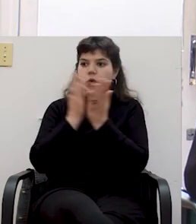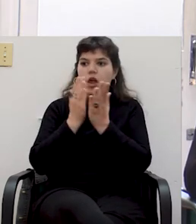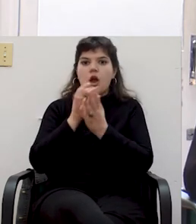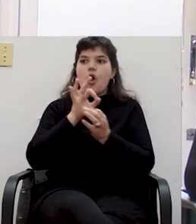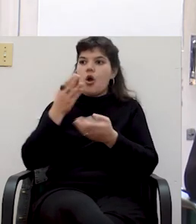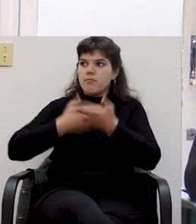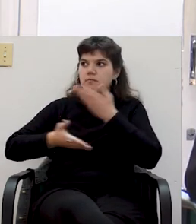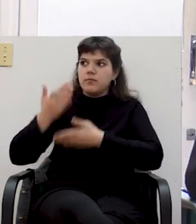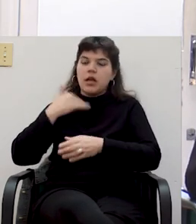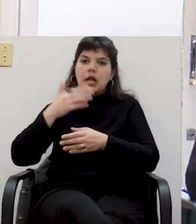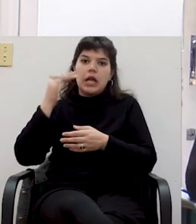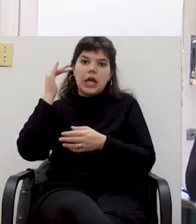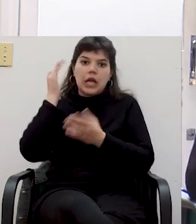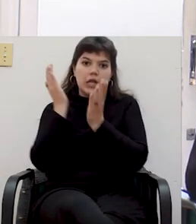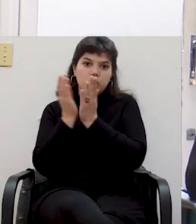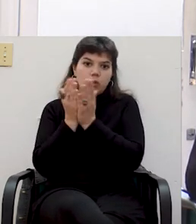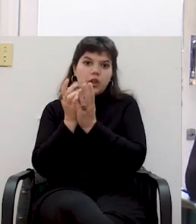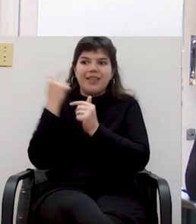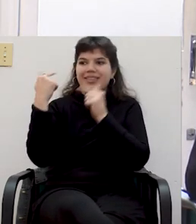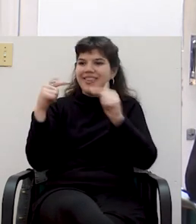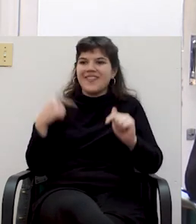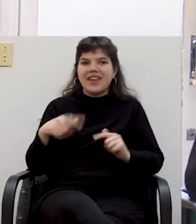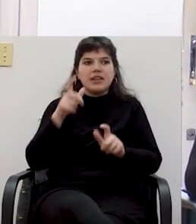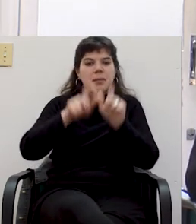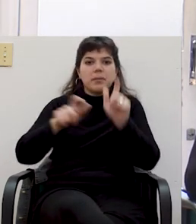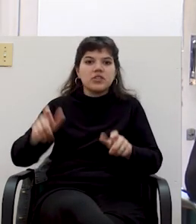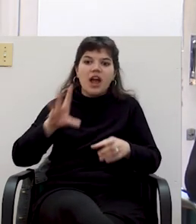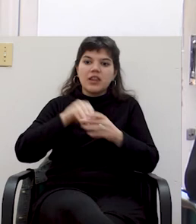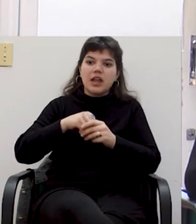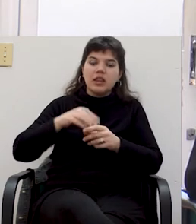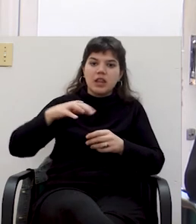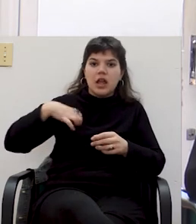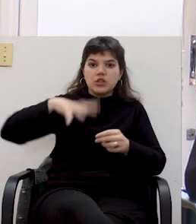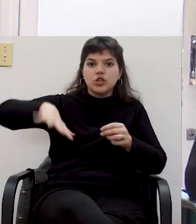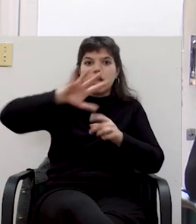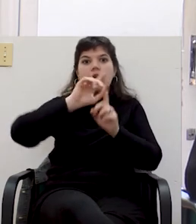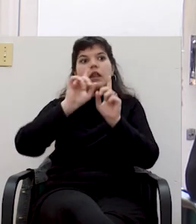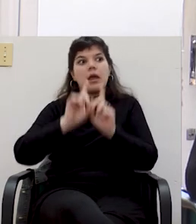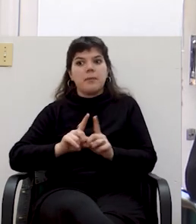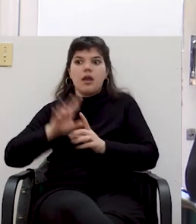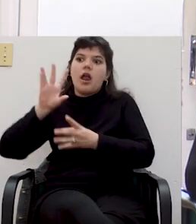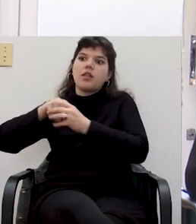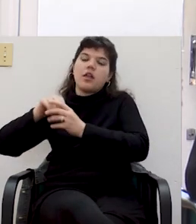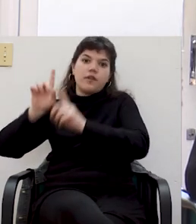distintos integrantes de la población y la comunidad universitaria.